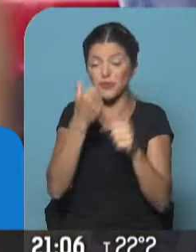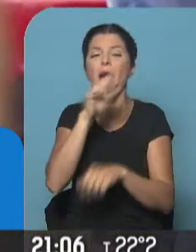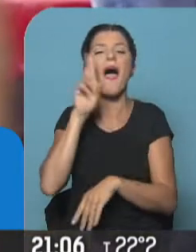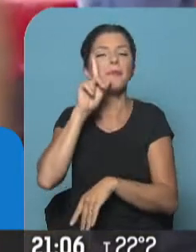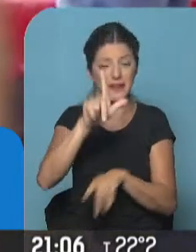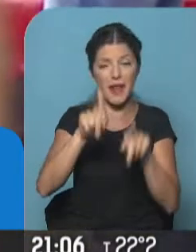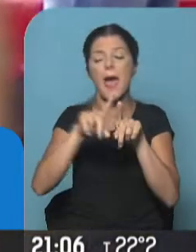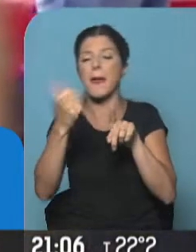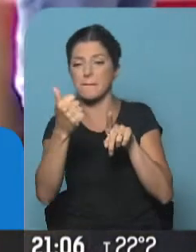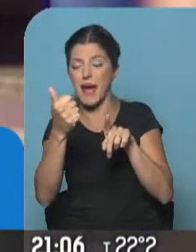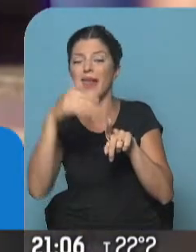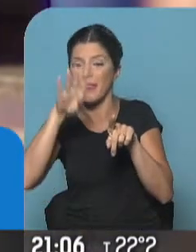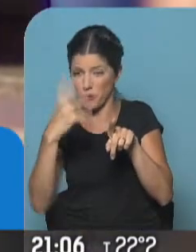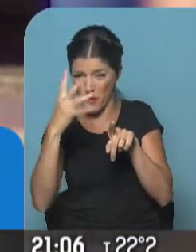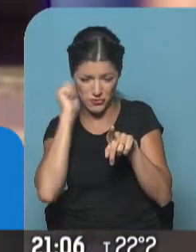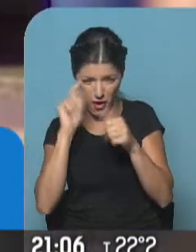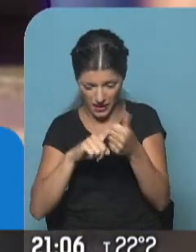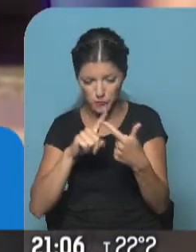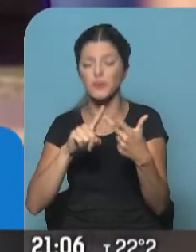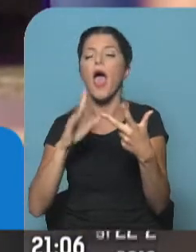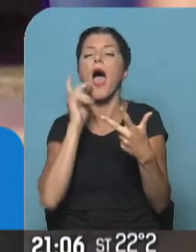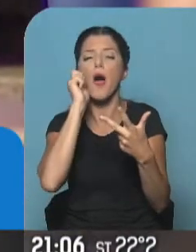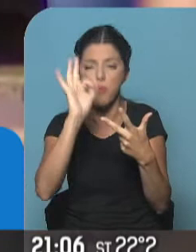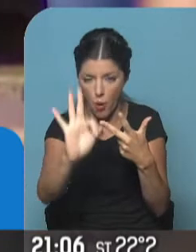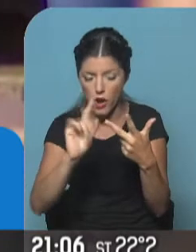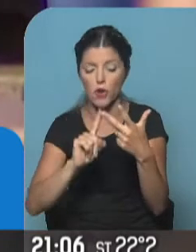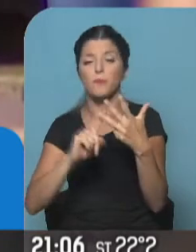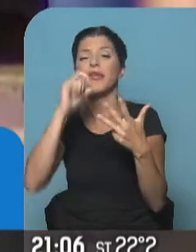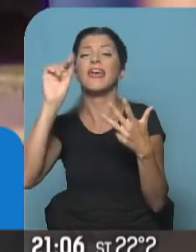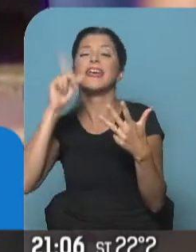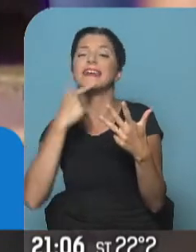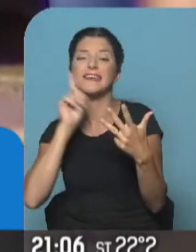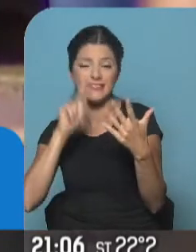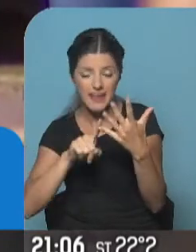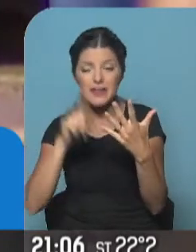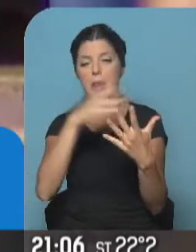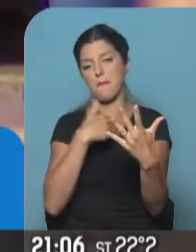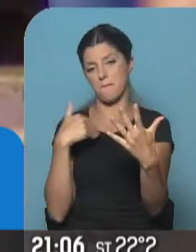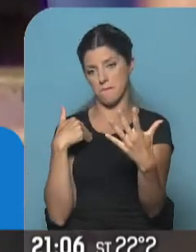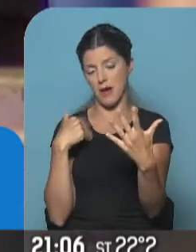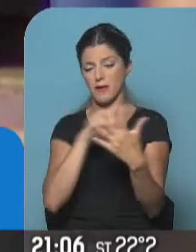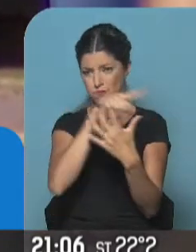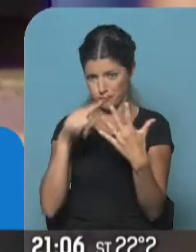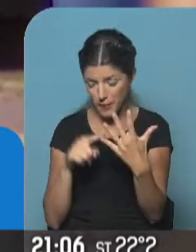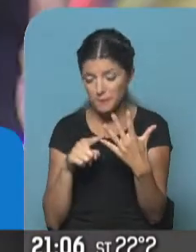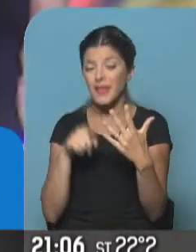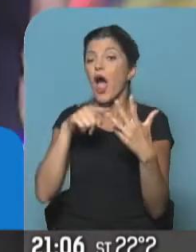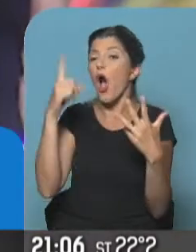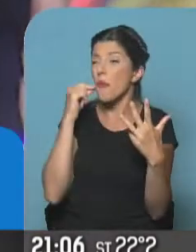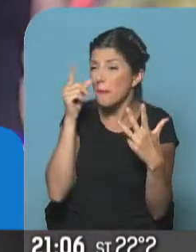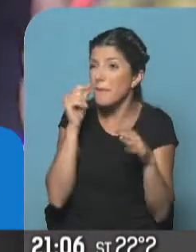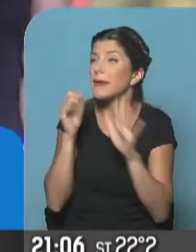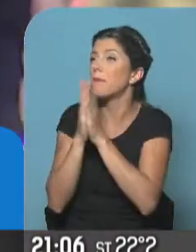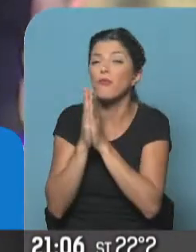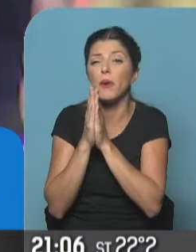su hermana de 4 años, su abuelo, Cristian Bogado, y Laura, la mamá. Cristian pide a los gritos que dejen